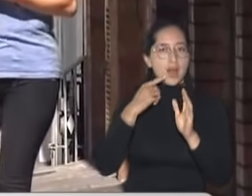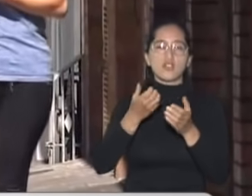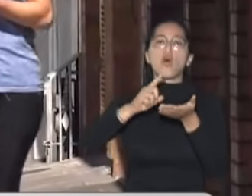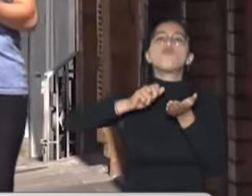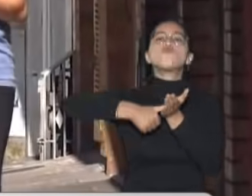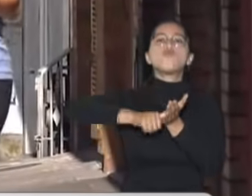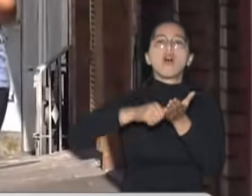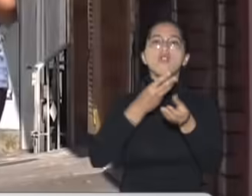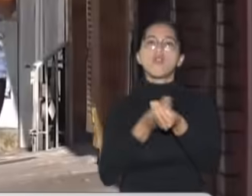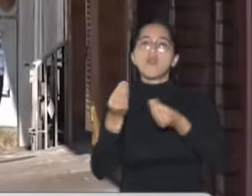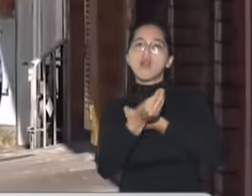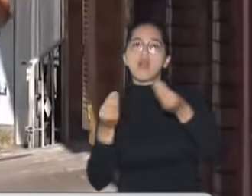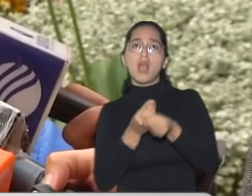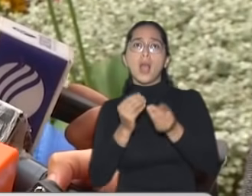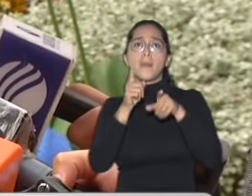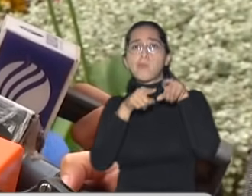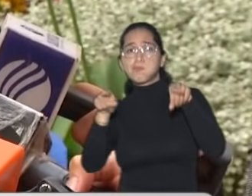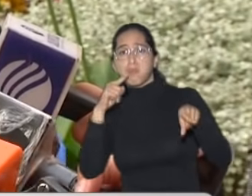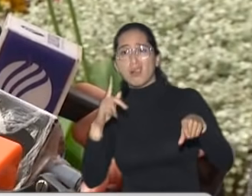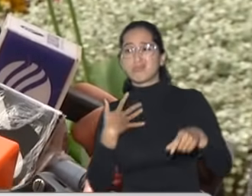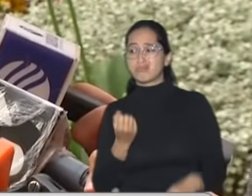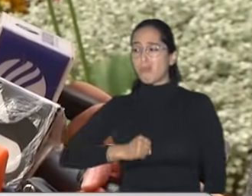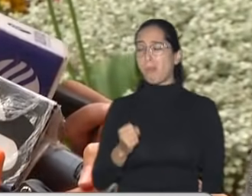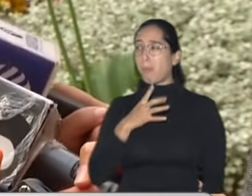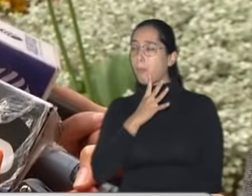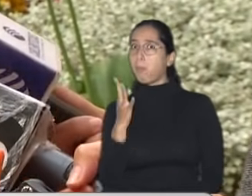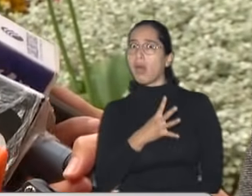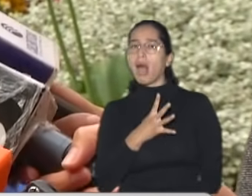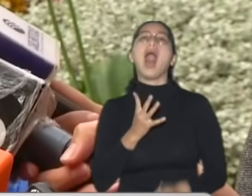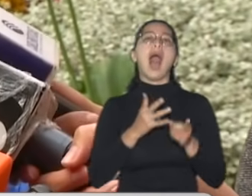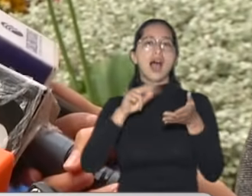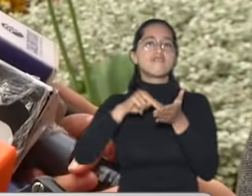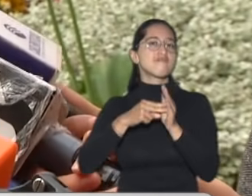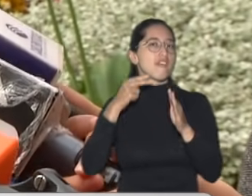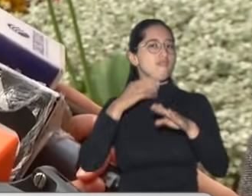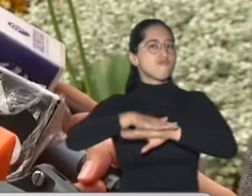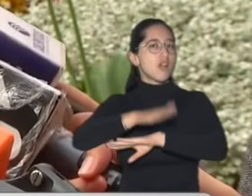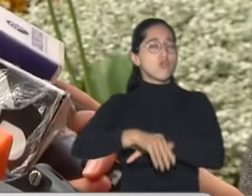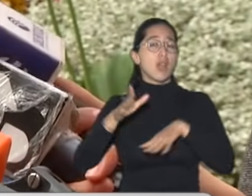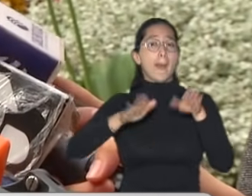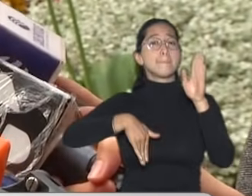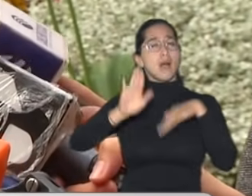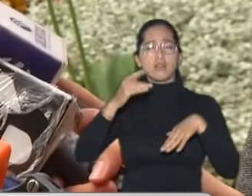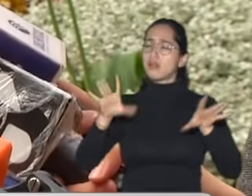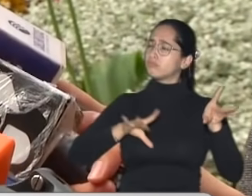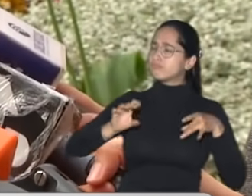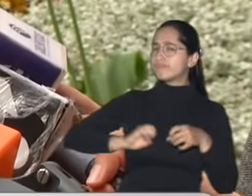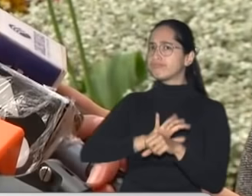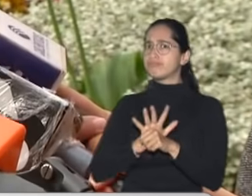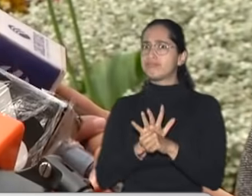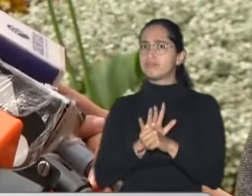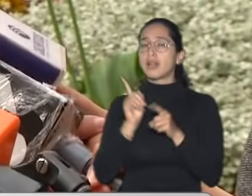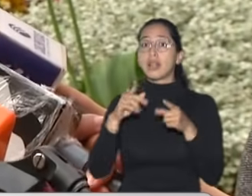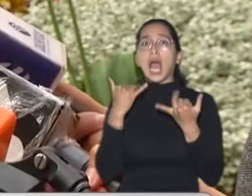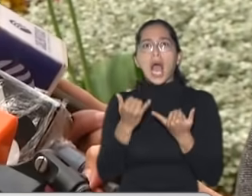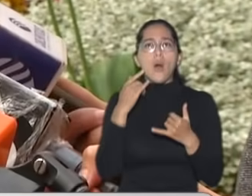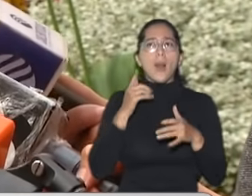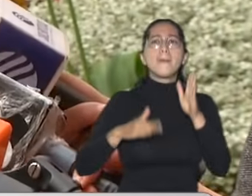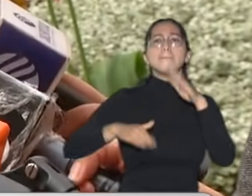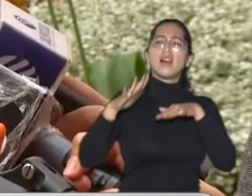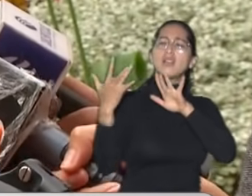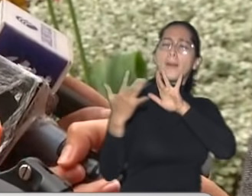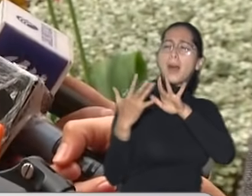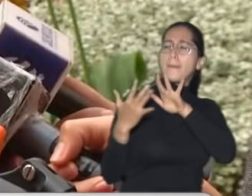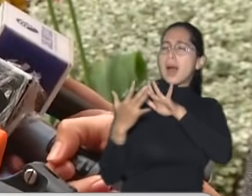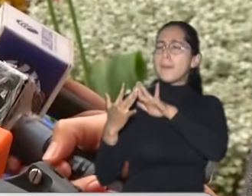estarían aumentando la ola de contagio. Demostramos que en este segundo brote El contacto inicial normalmente lo tiene una